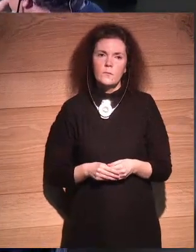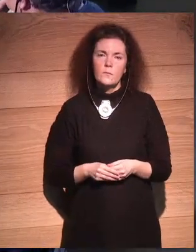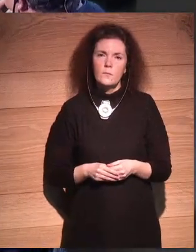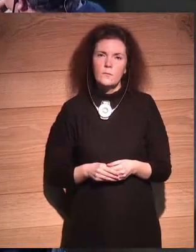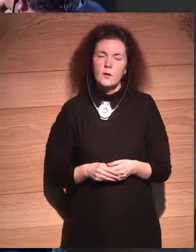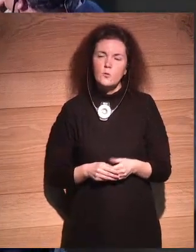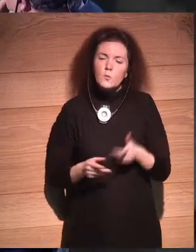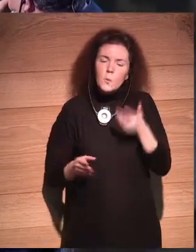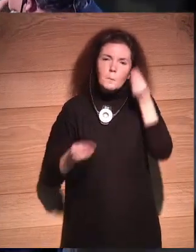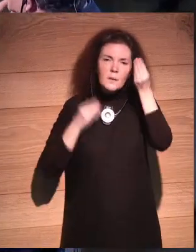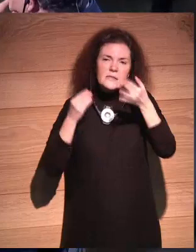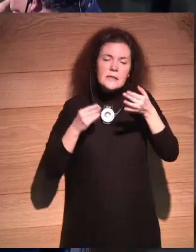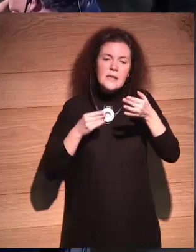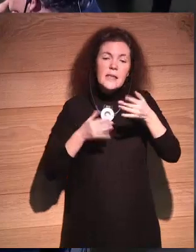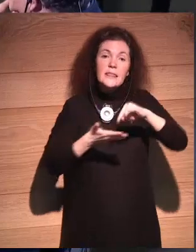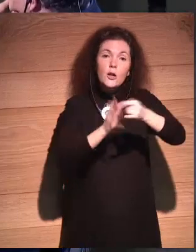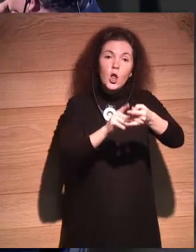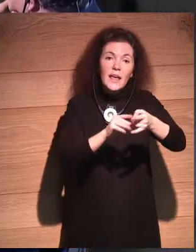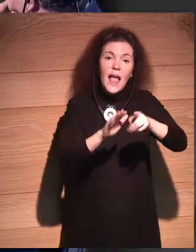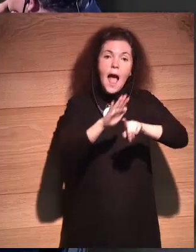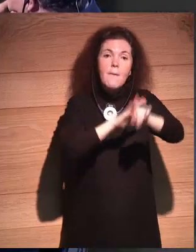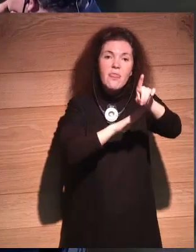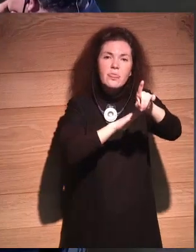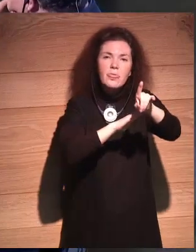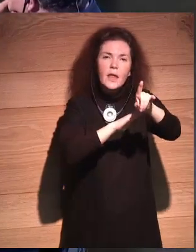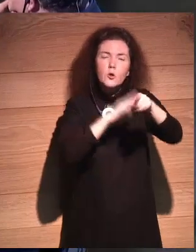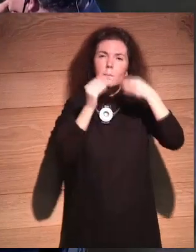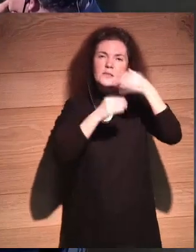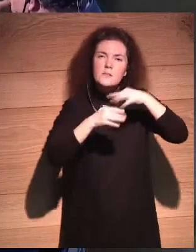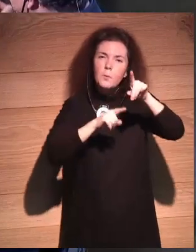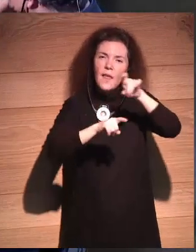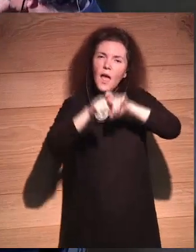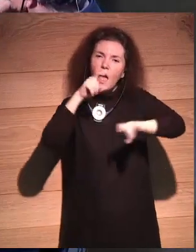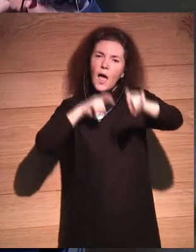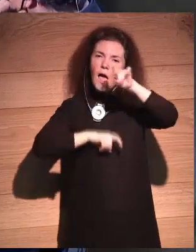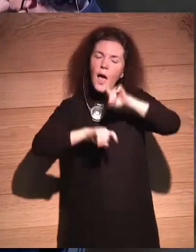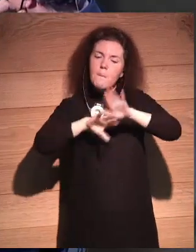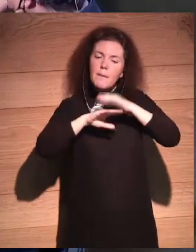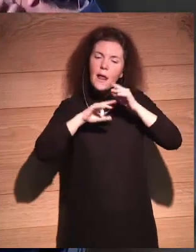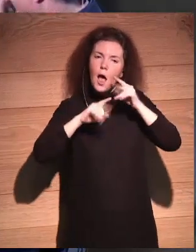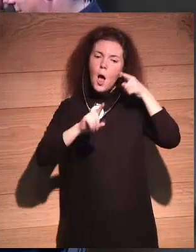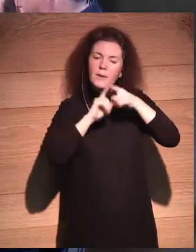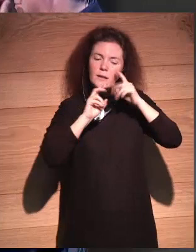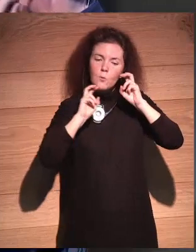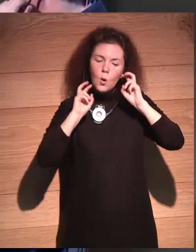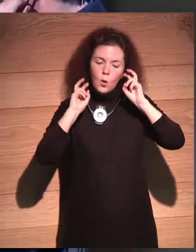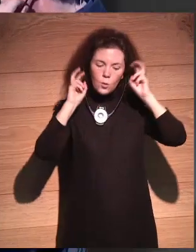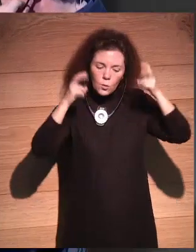Un abandono del avance tecnológico para propiciar esa búsqueda interior del ser